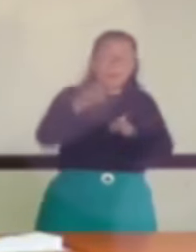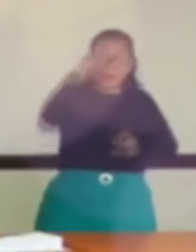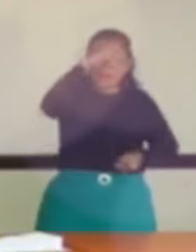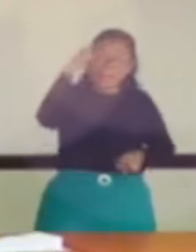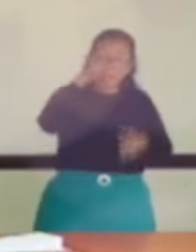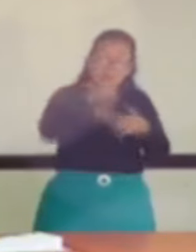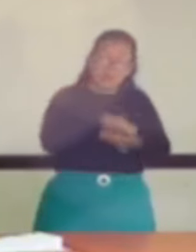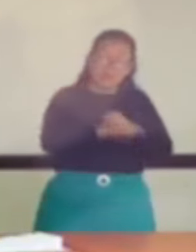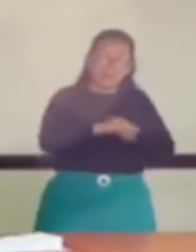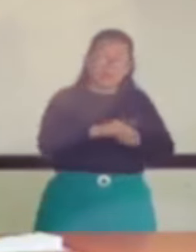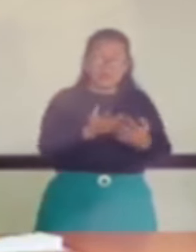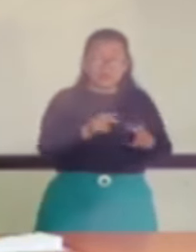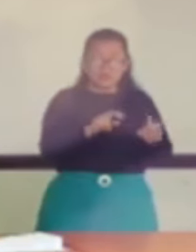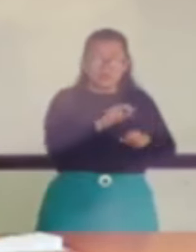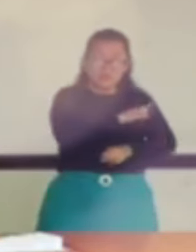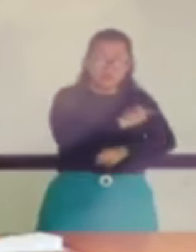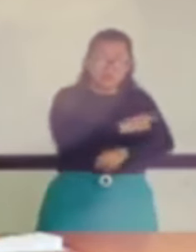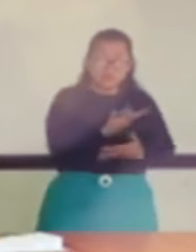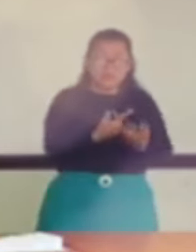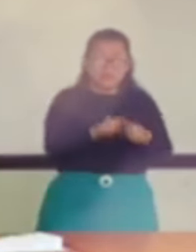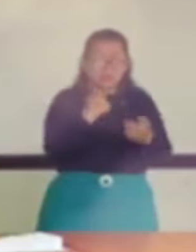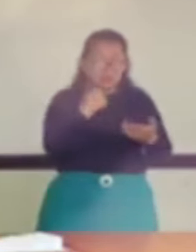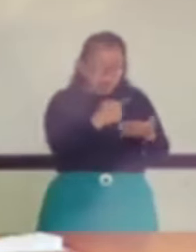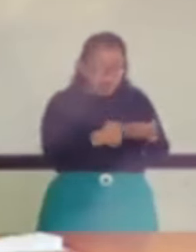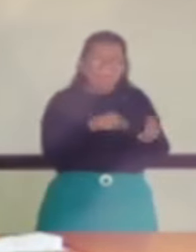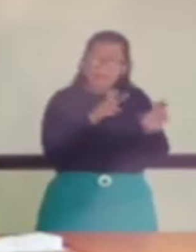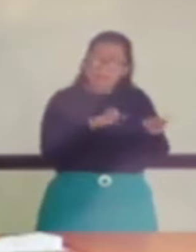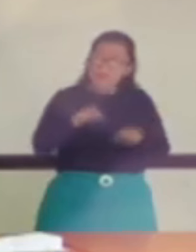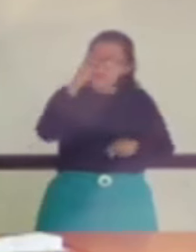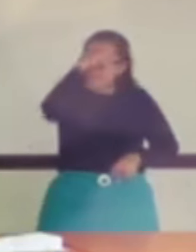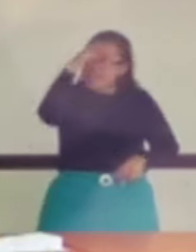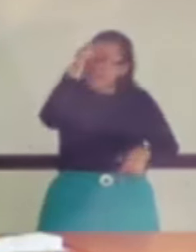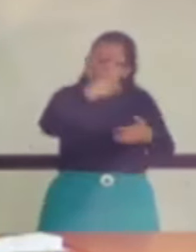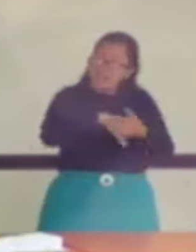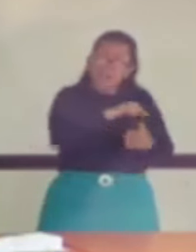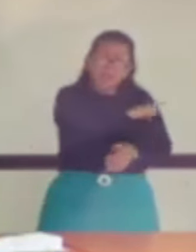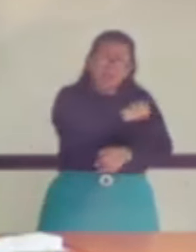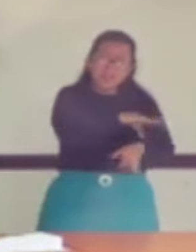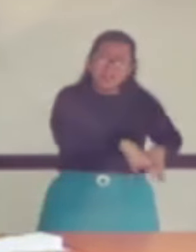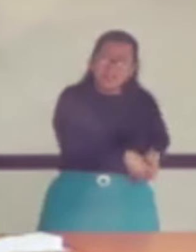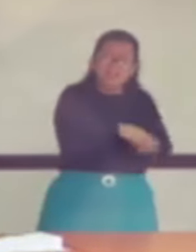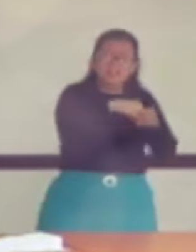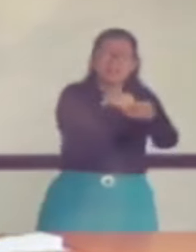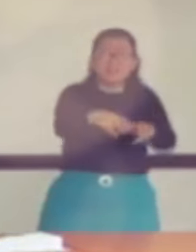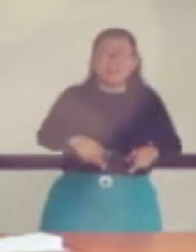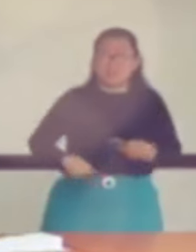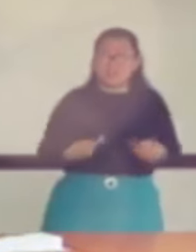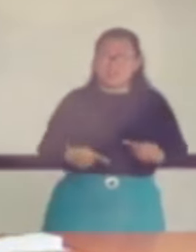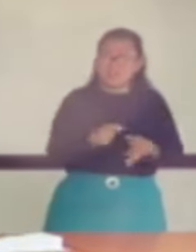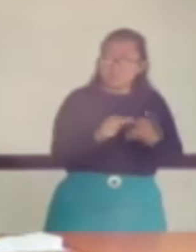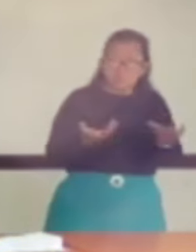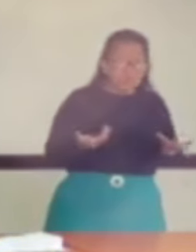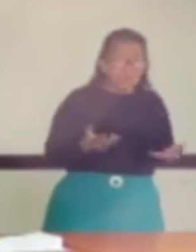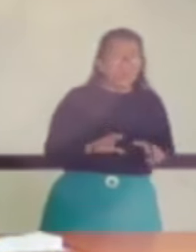esta denuncia se evidencia que es el mismo personal el que sustrae estos insumos, ¿verdad? ¿Cómo garantizar que esto no vuelva a